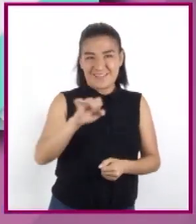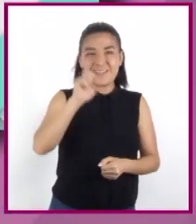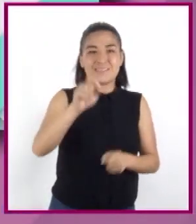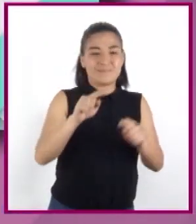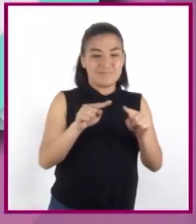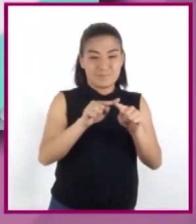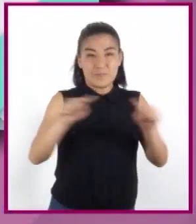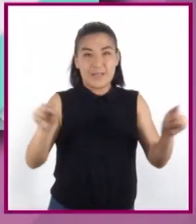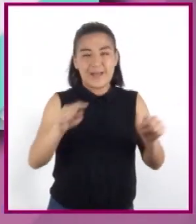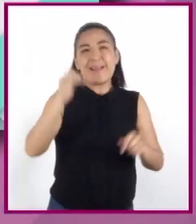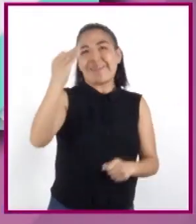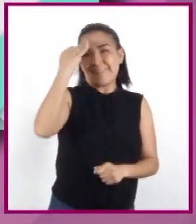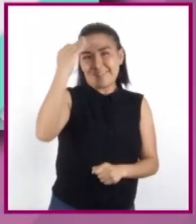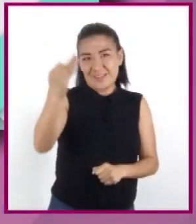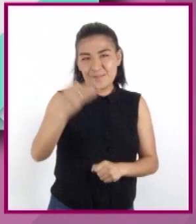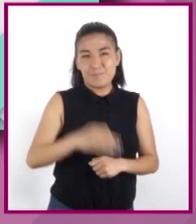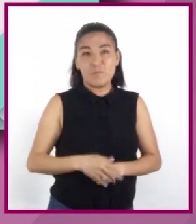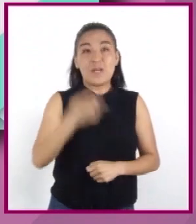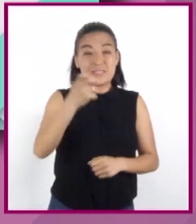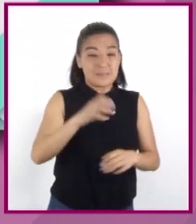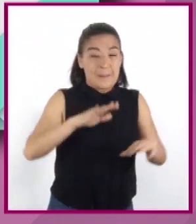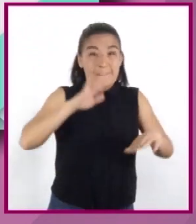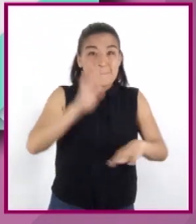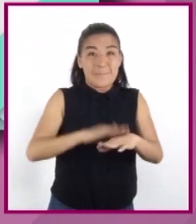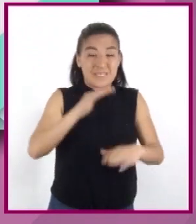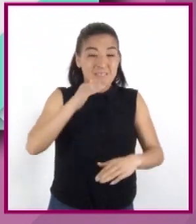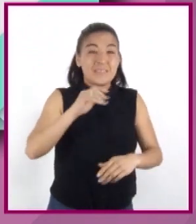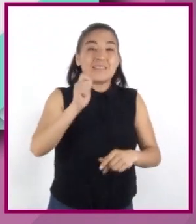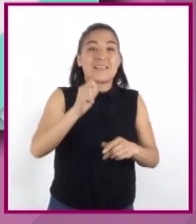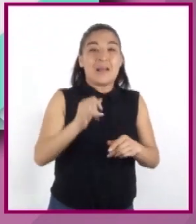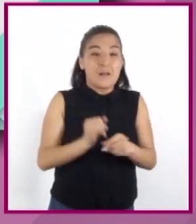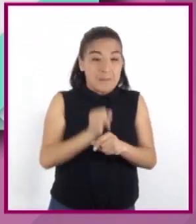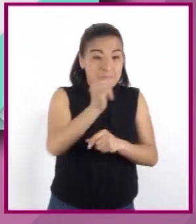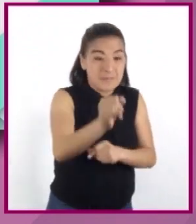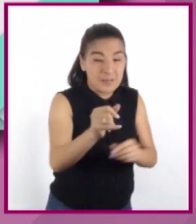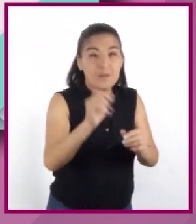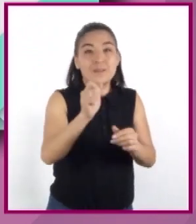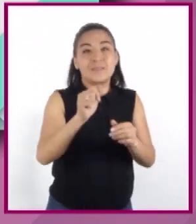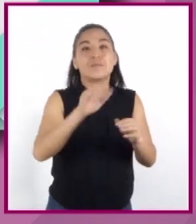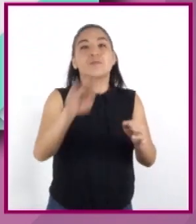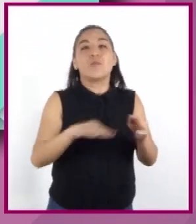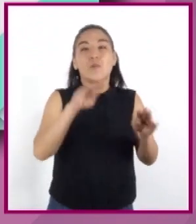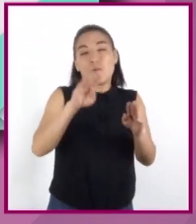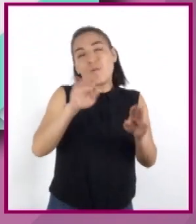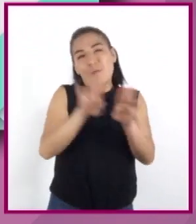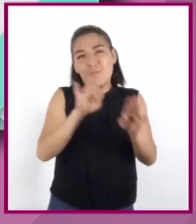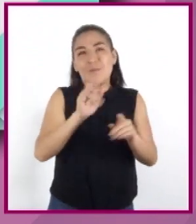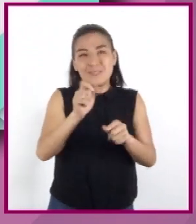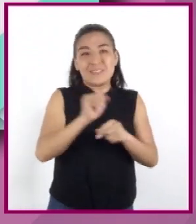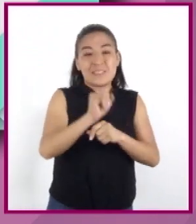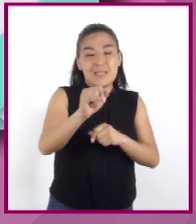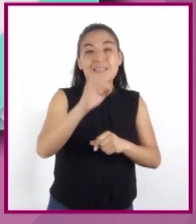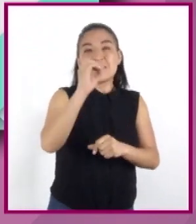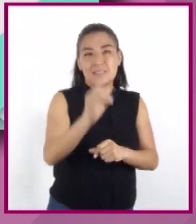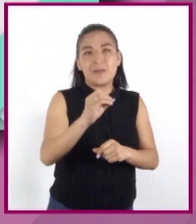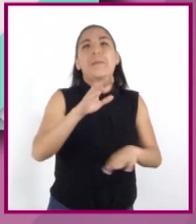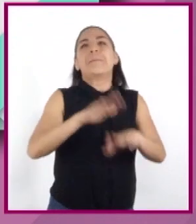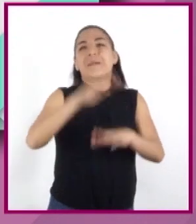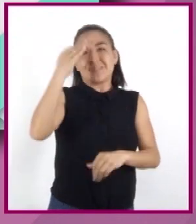tiempo. Quiere decir que entre más avanzado o lejos esté el punto del cero, mayor será el tiempo que ha